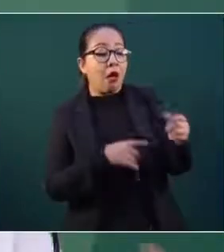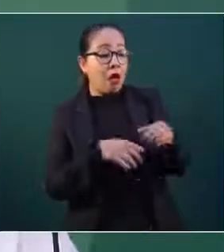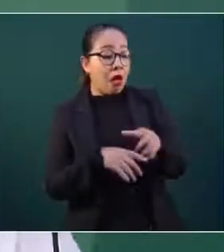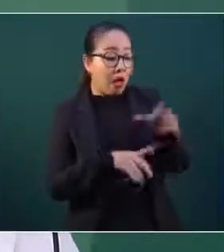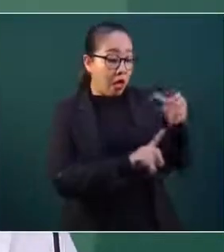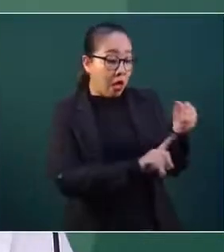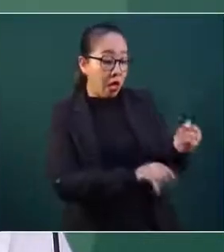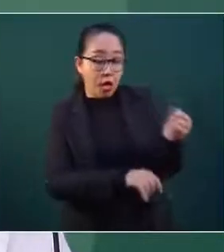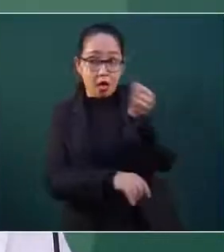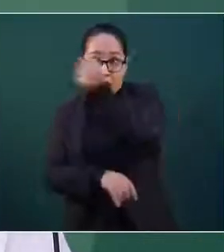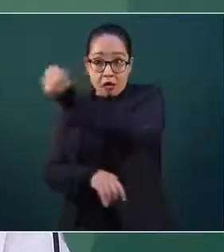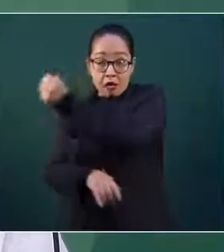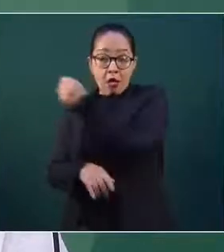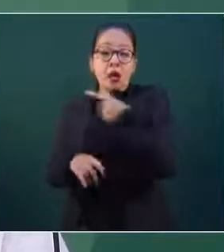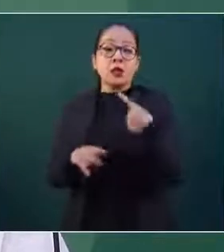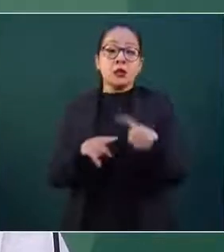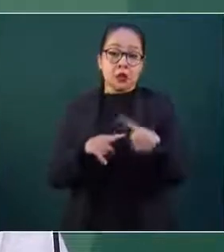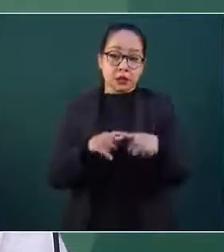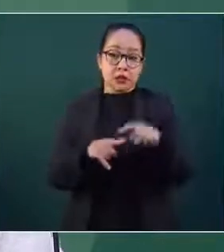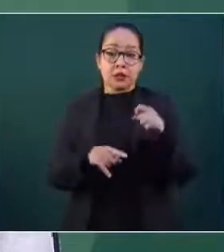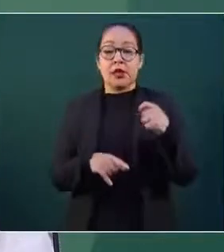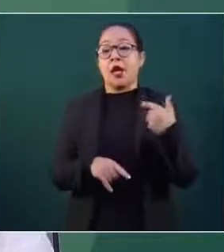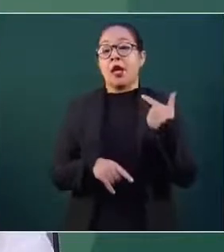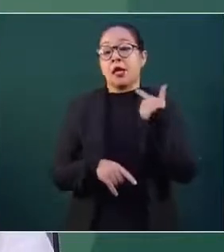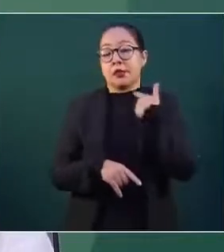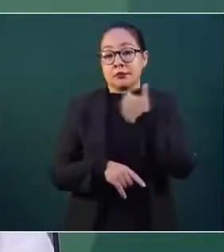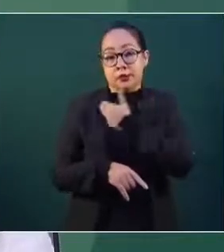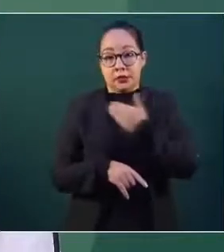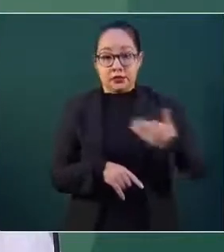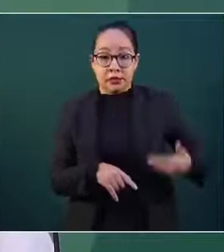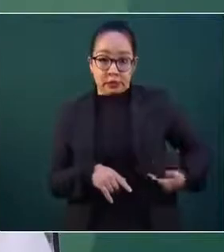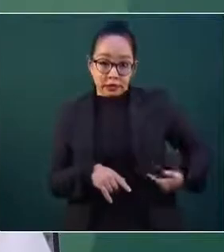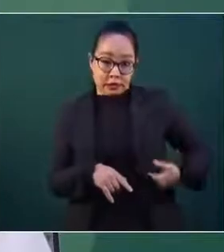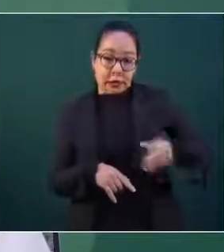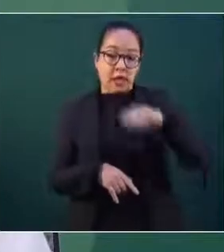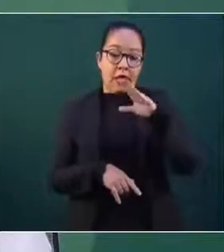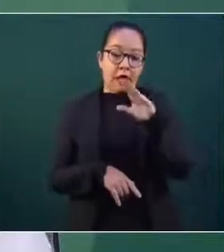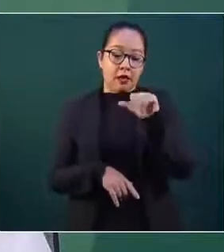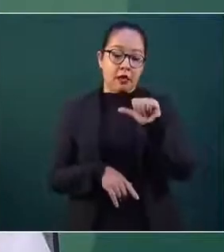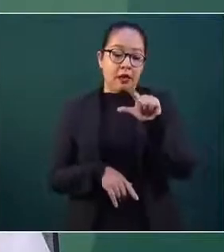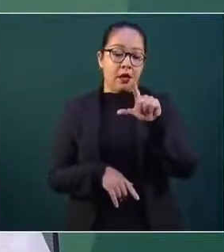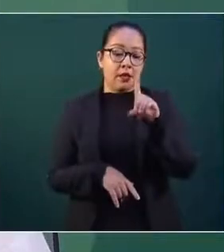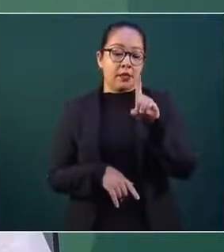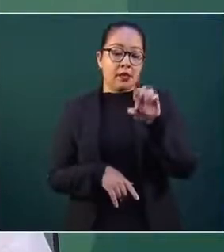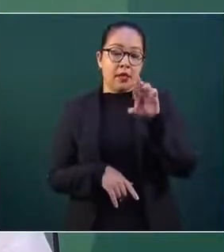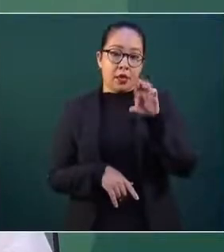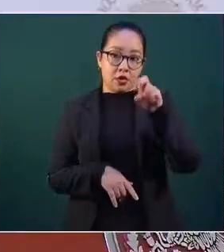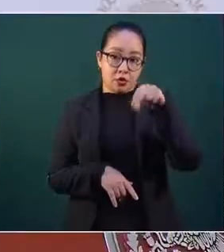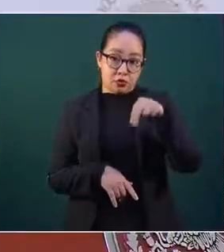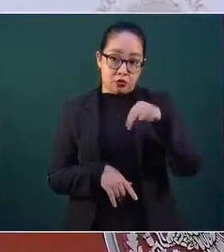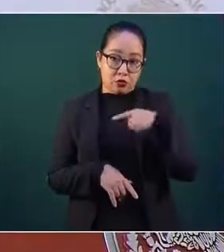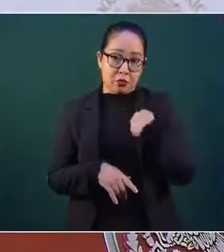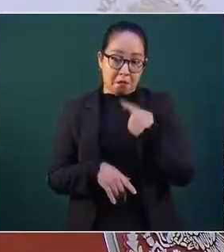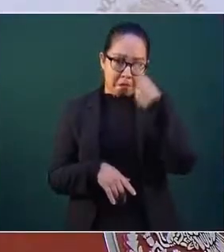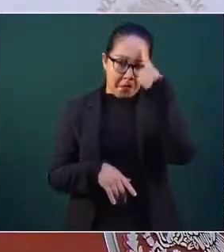empresa al expresidente Calderón. Una vergüenza.